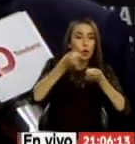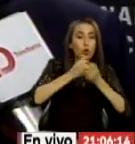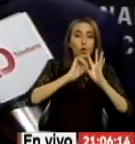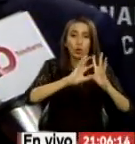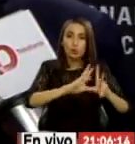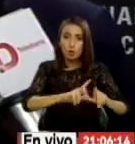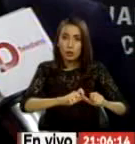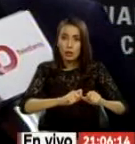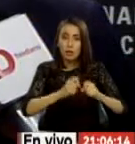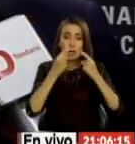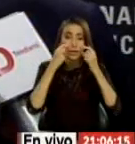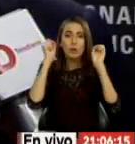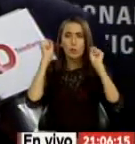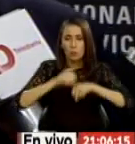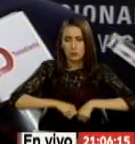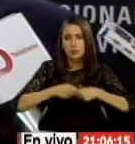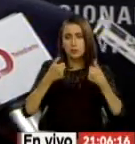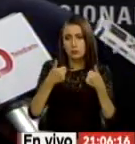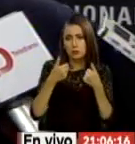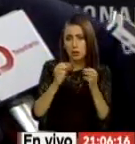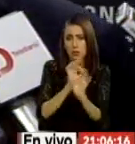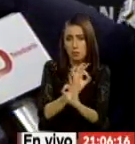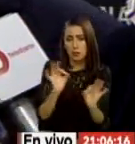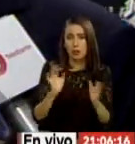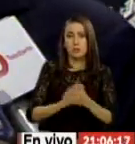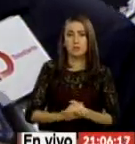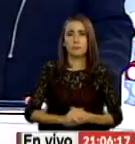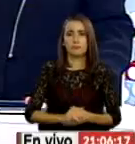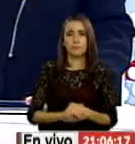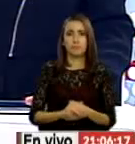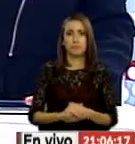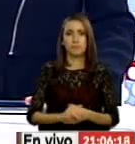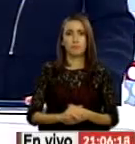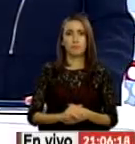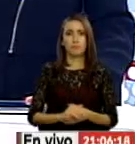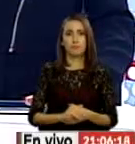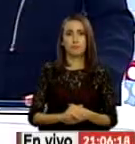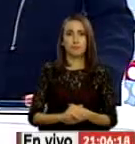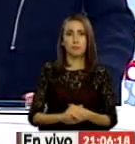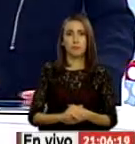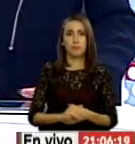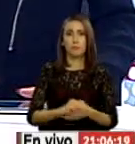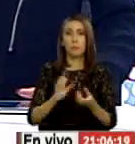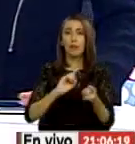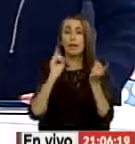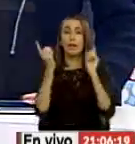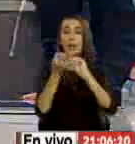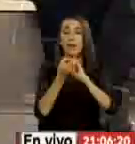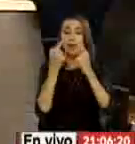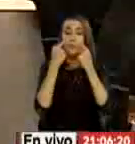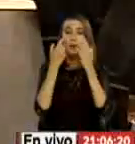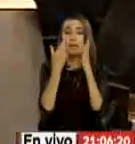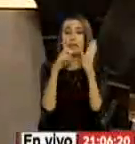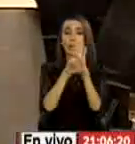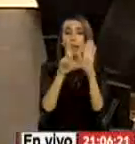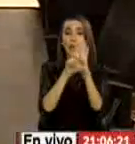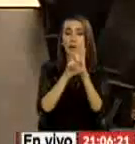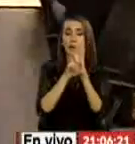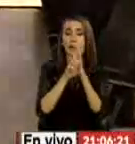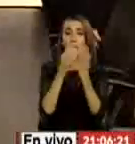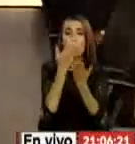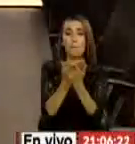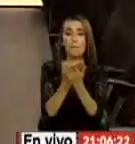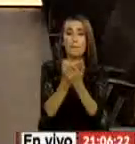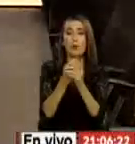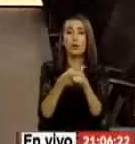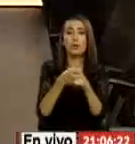puede sustentar, pero mientras sea una tasa de servicios. Las modificaciones al proyecto de ley económico urgente se analizan